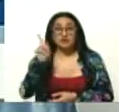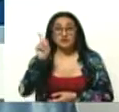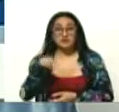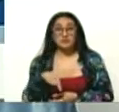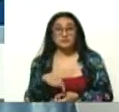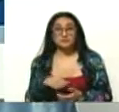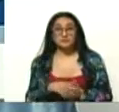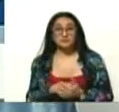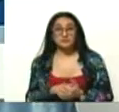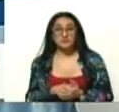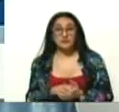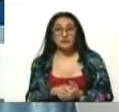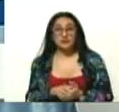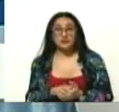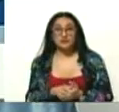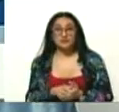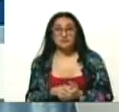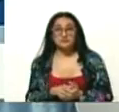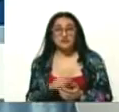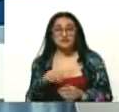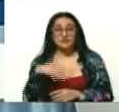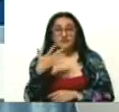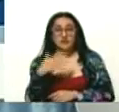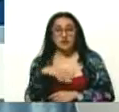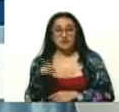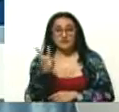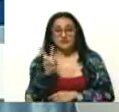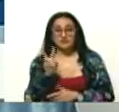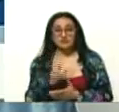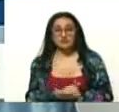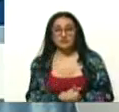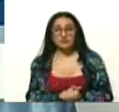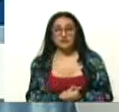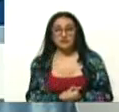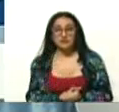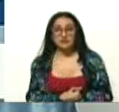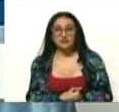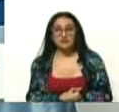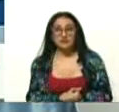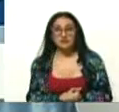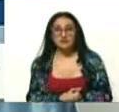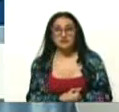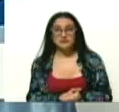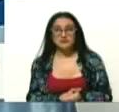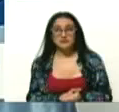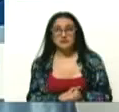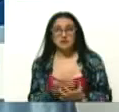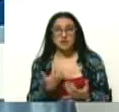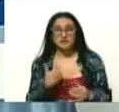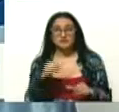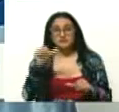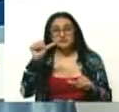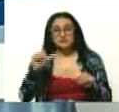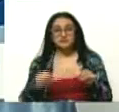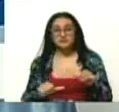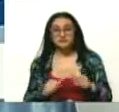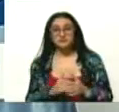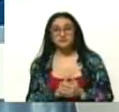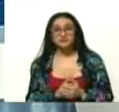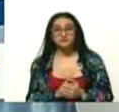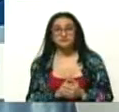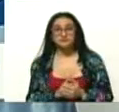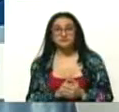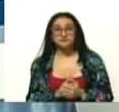también fuera de nuestra frontera. Quiero destacar que hemos